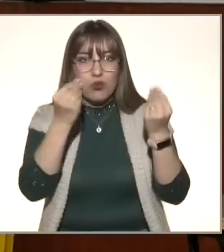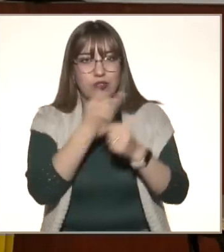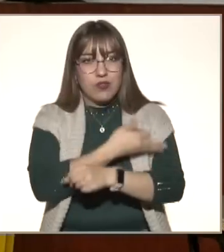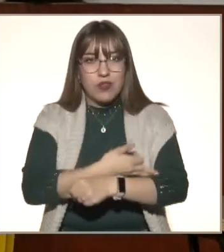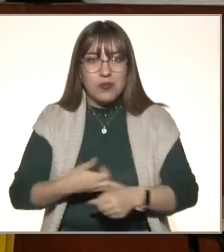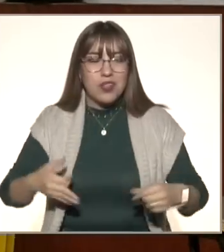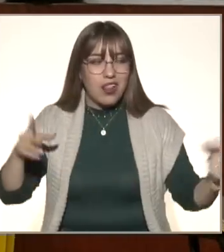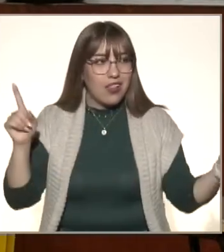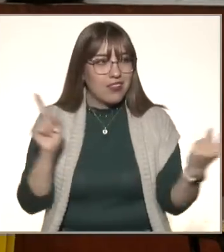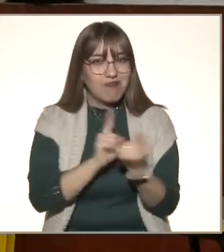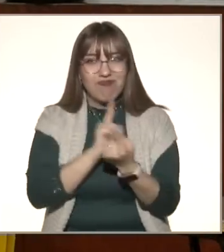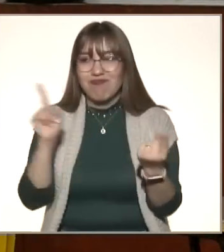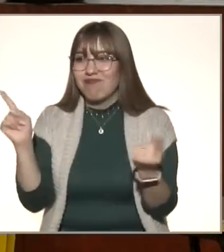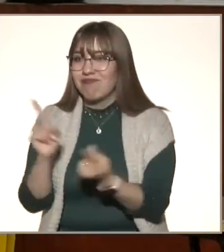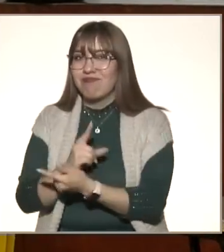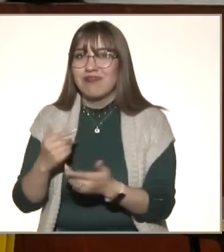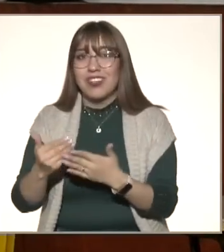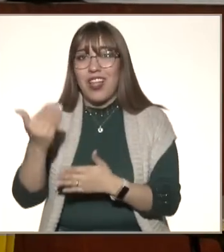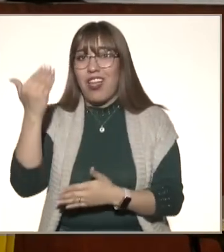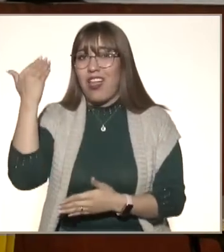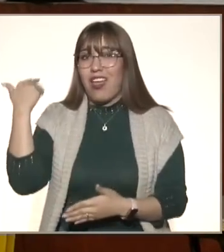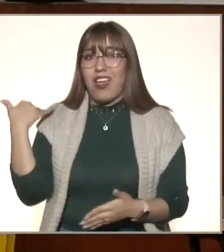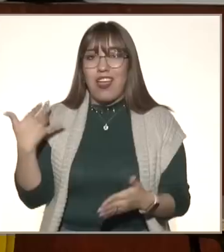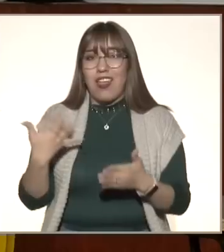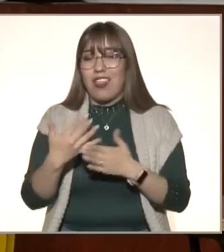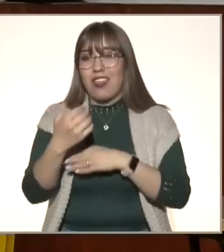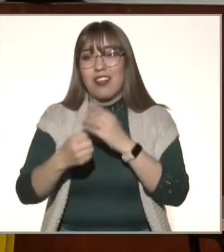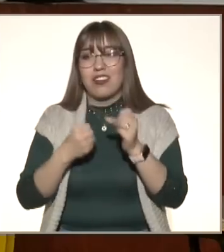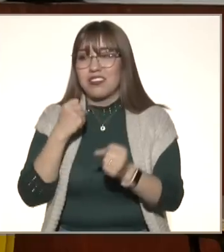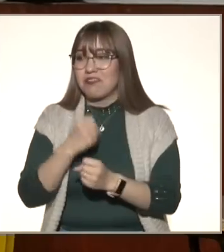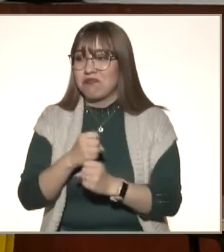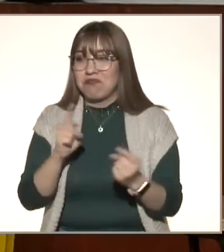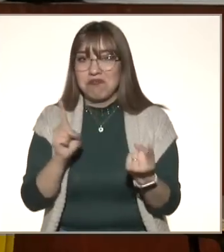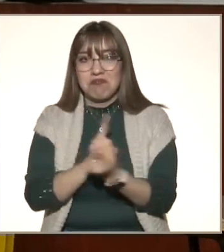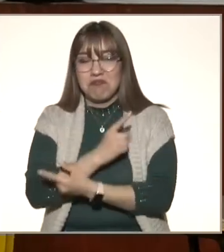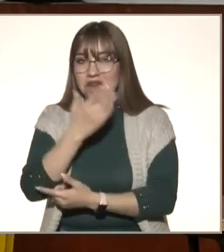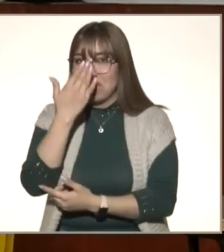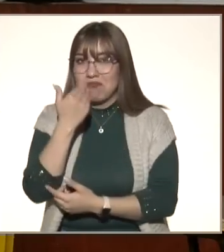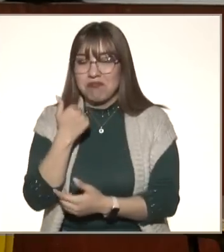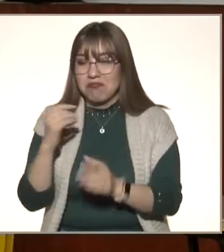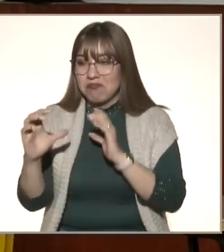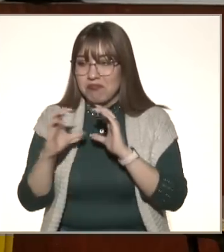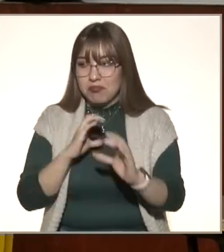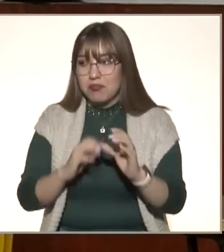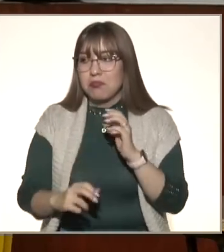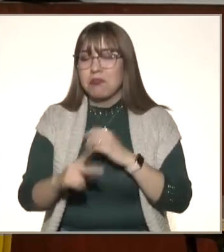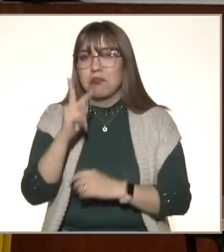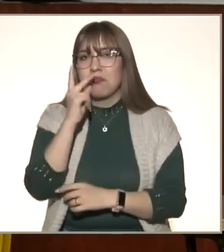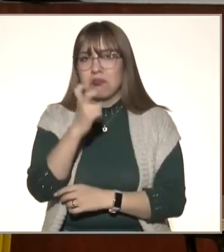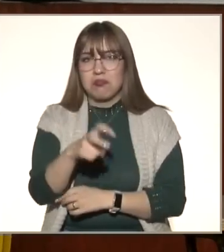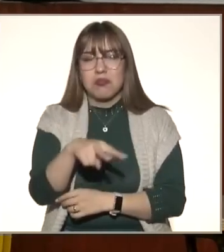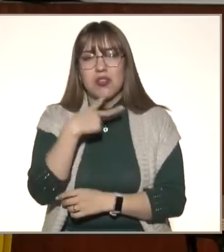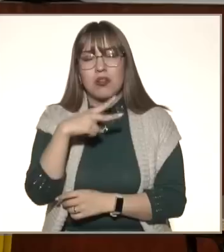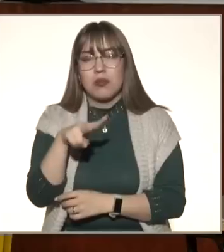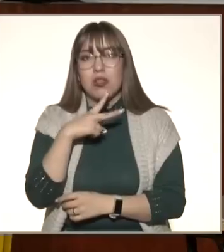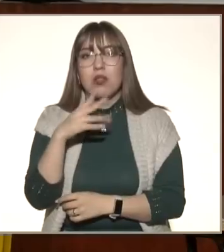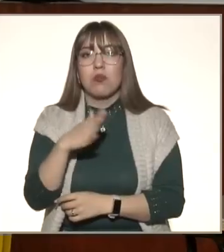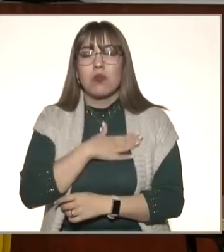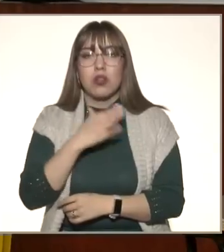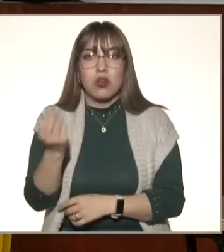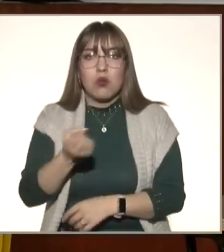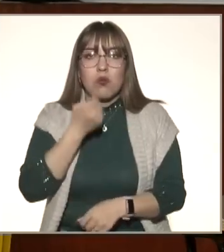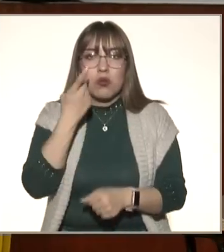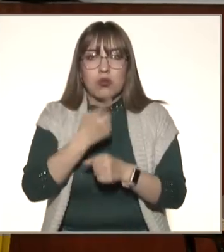tal vez familia con la que no convivimos a lo largo del año. ¿Se puede ver la Navidad como una oportunidad para resignificar nuestras